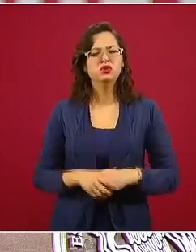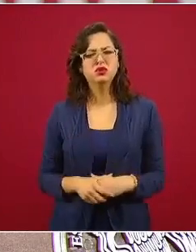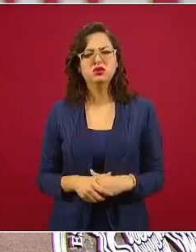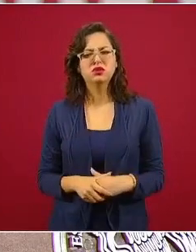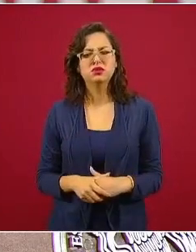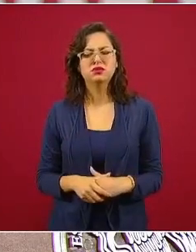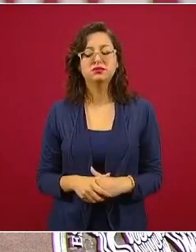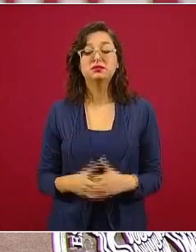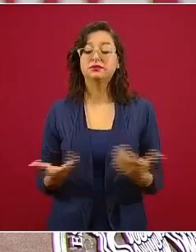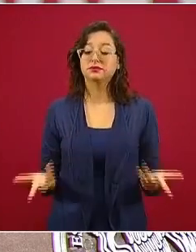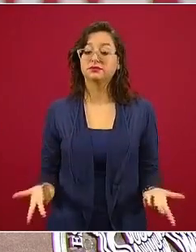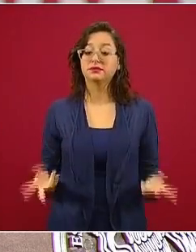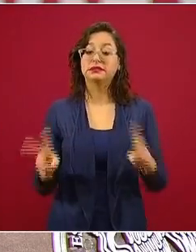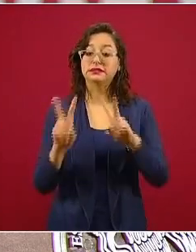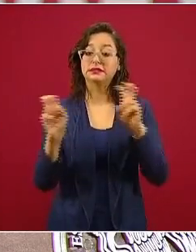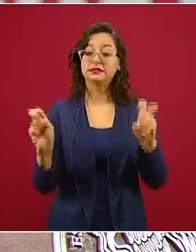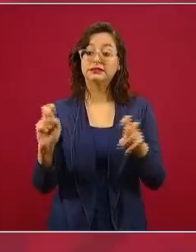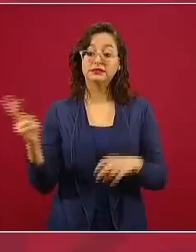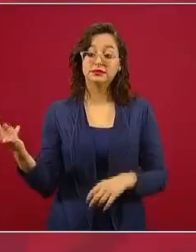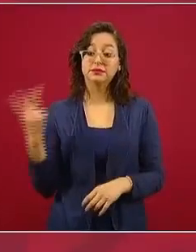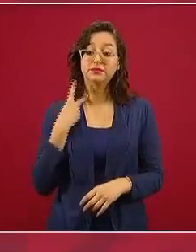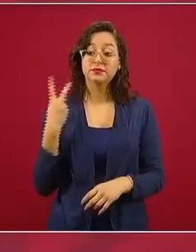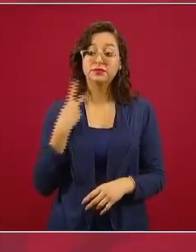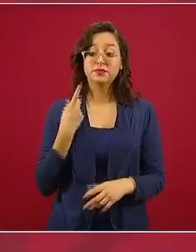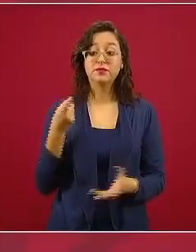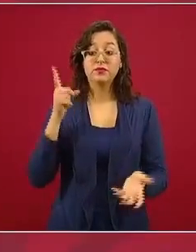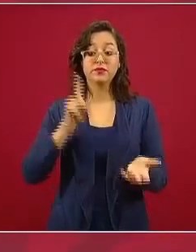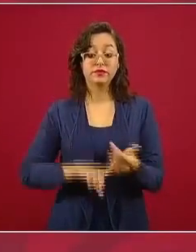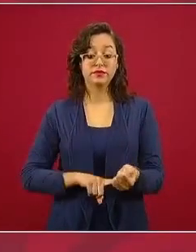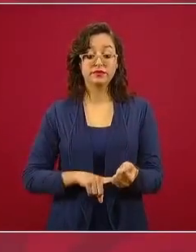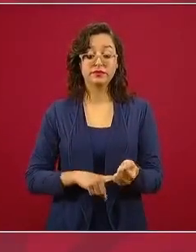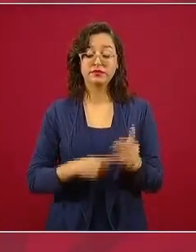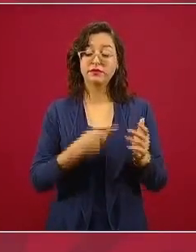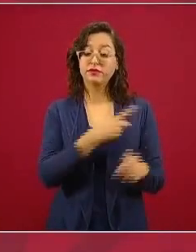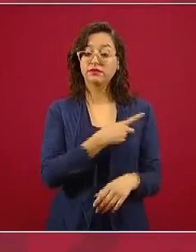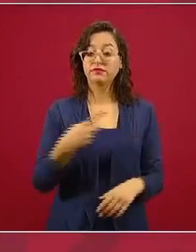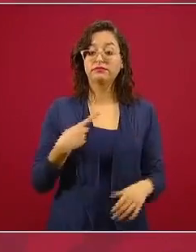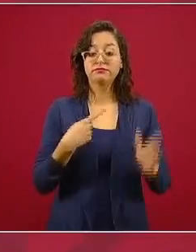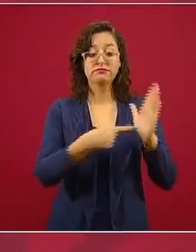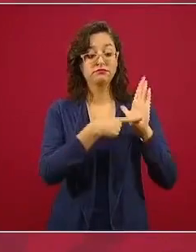Entonces, en política, entre otras cosas, cuentan los resultados.